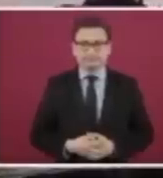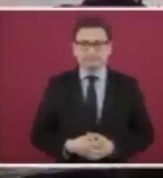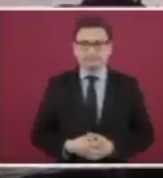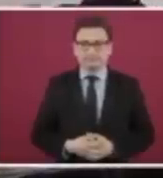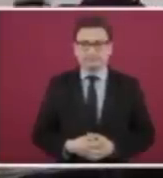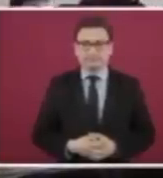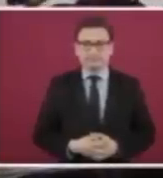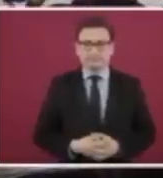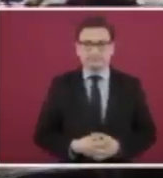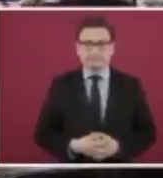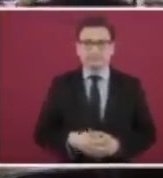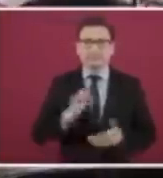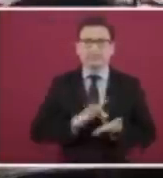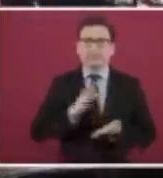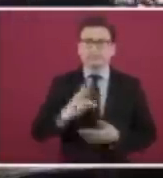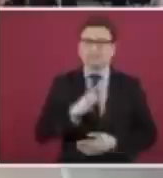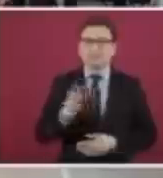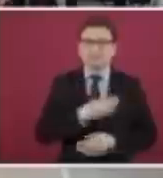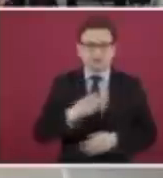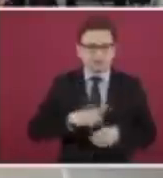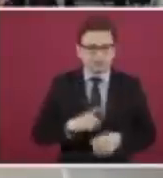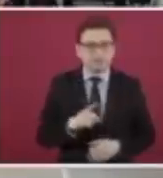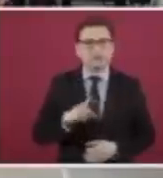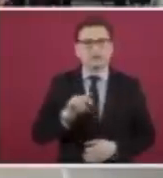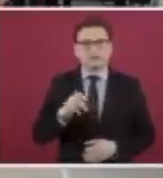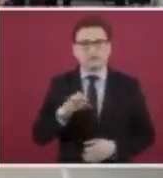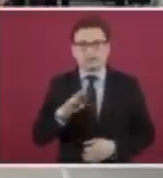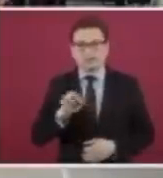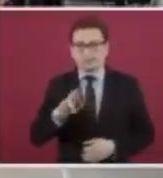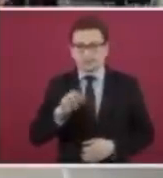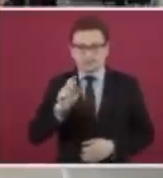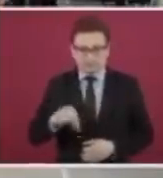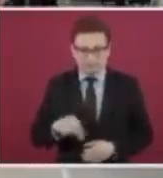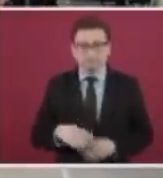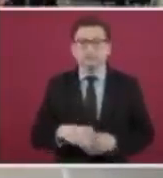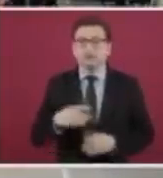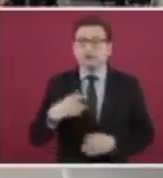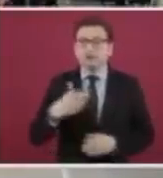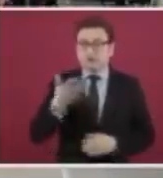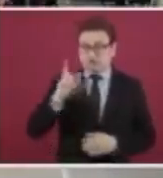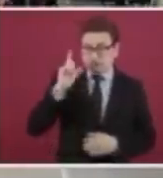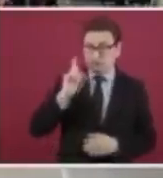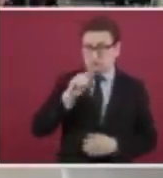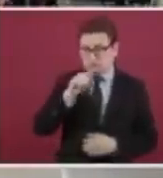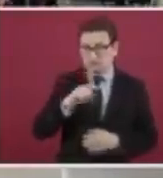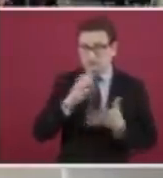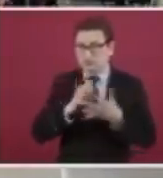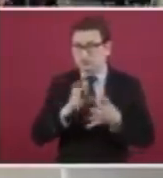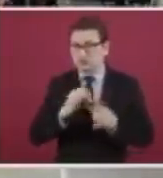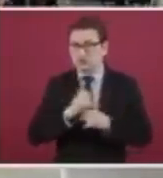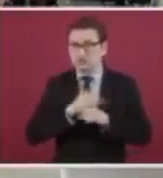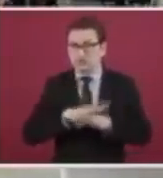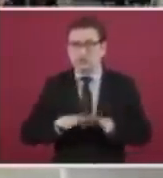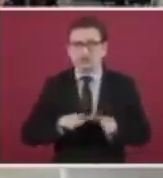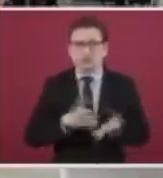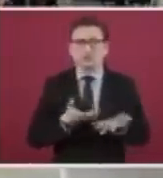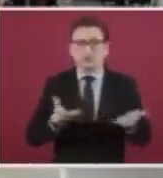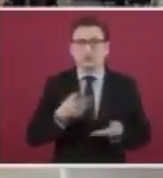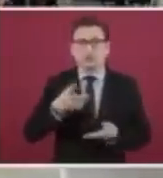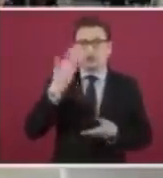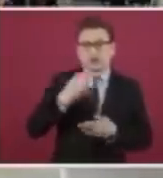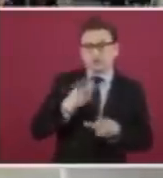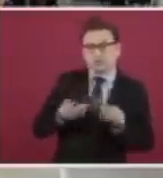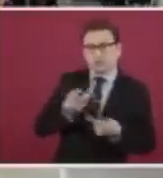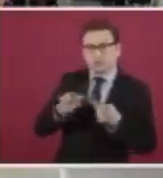Gracias. Buenos días, presidente. Daniela Barragán, de Sin Embargo. El día lunes usted compartió la información de la consulta pública que avala